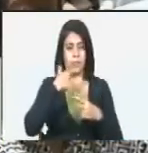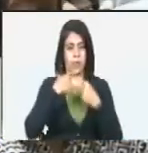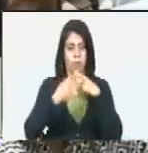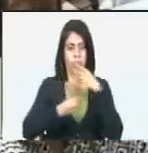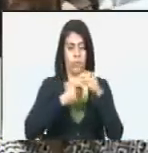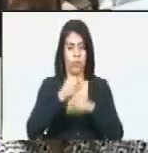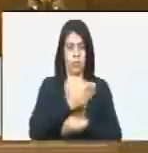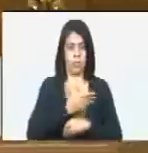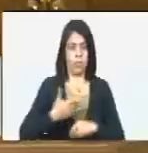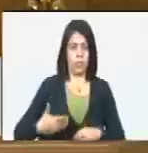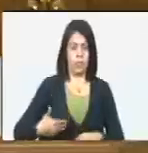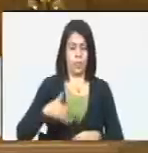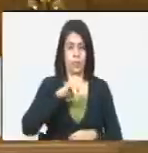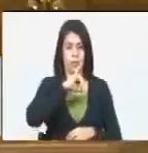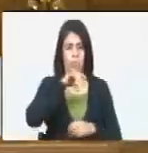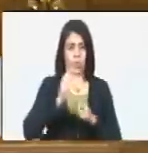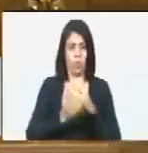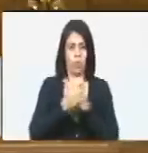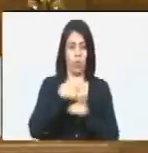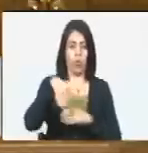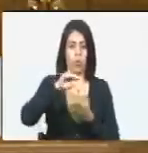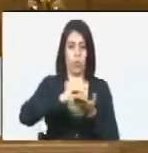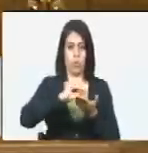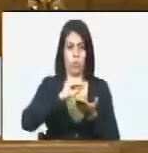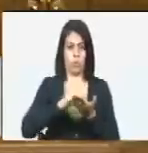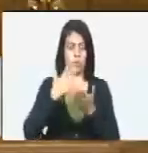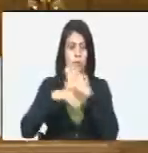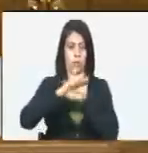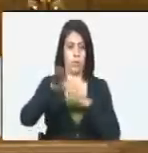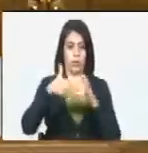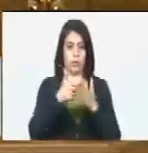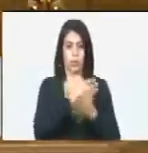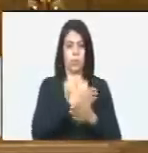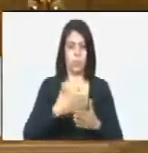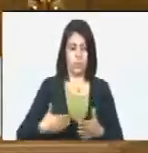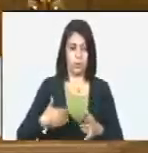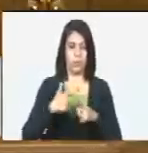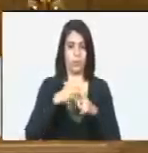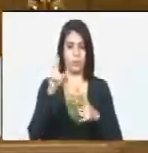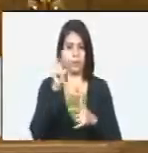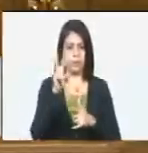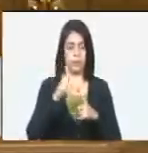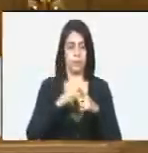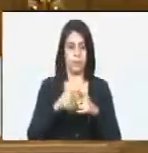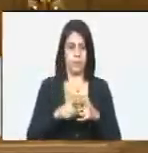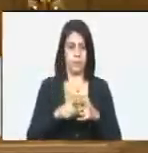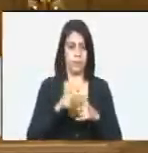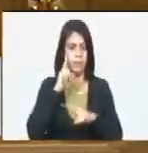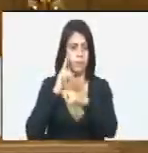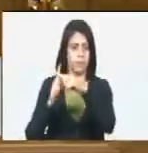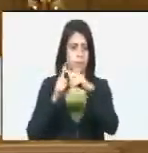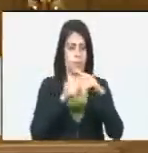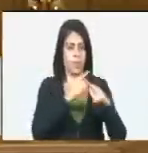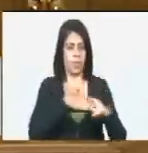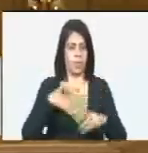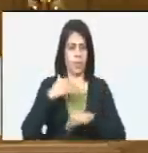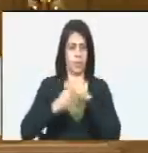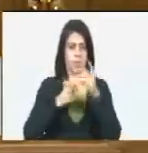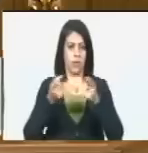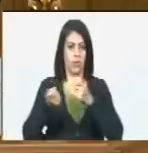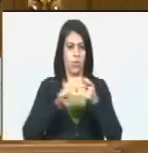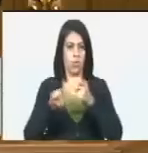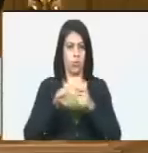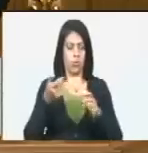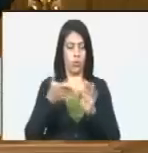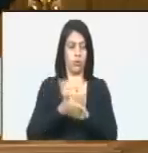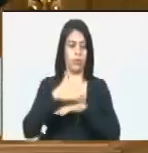Jorge Rodríguez en reiteradas oportunidades. Todos los presidentes de Venezuela que intentaron ejercer control soberano sobre